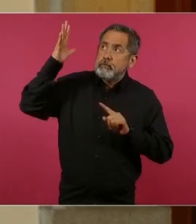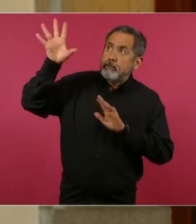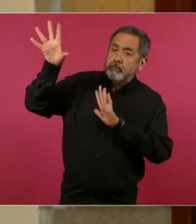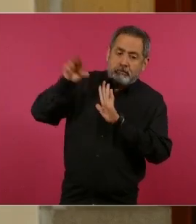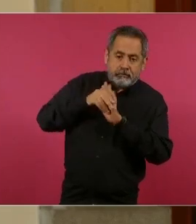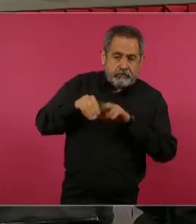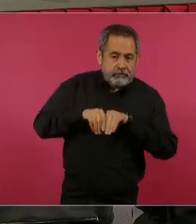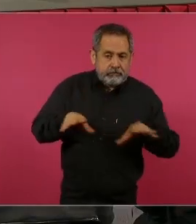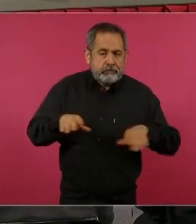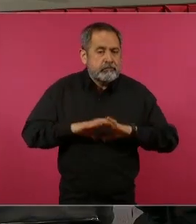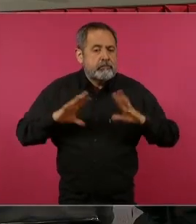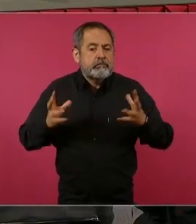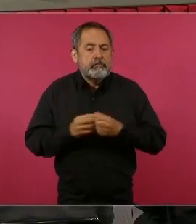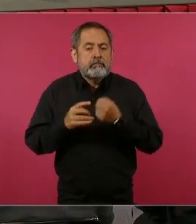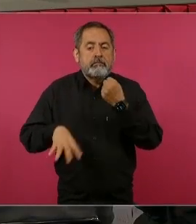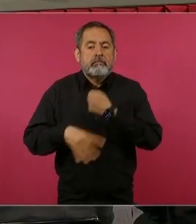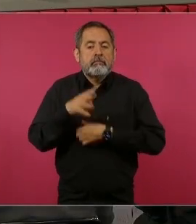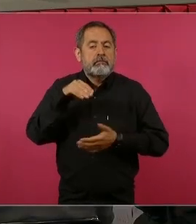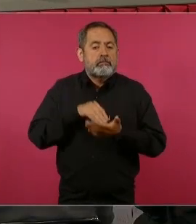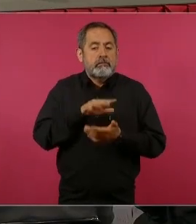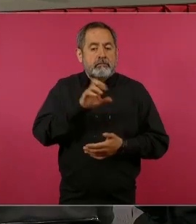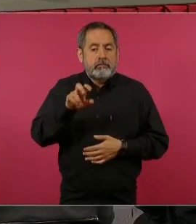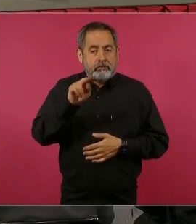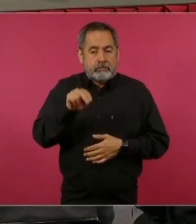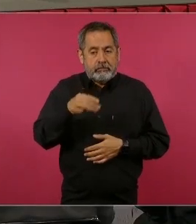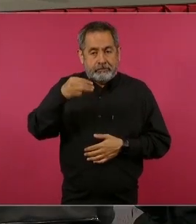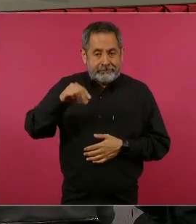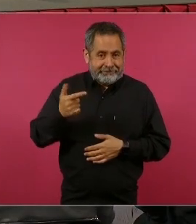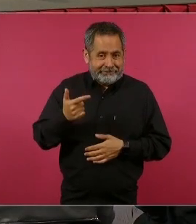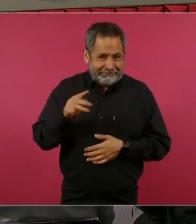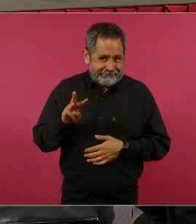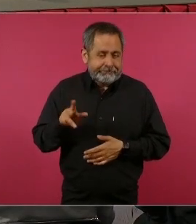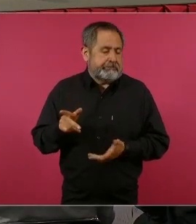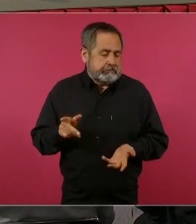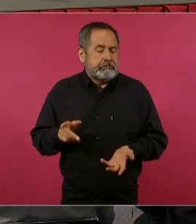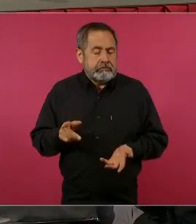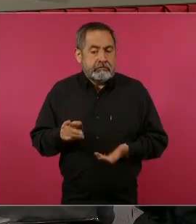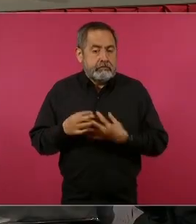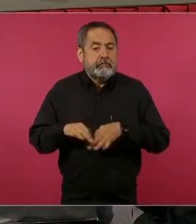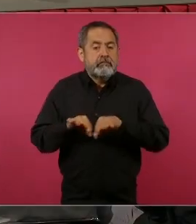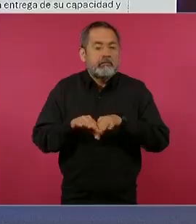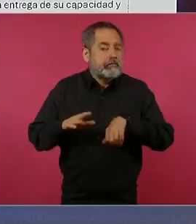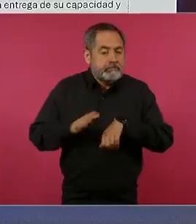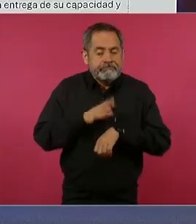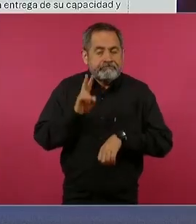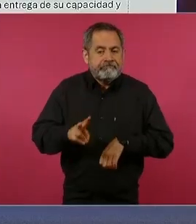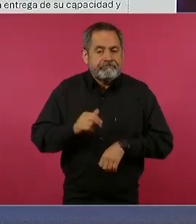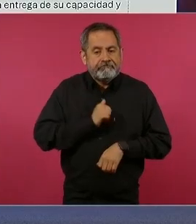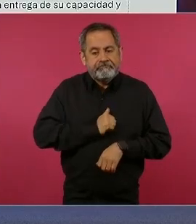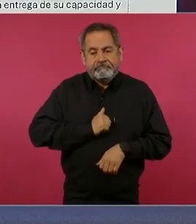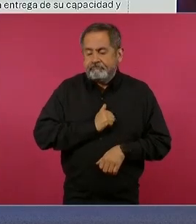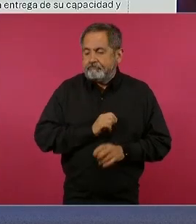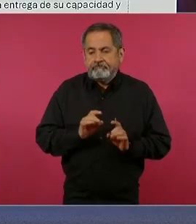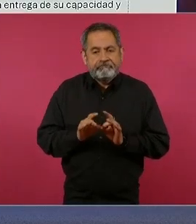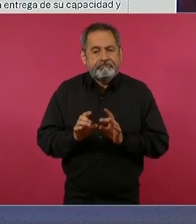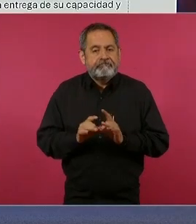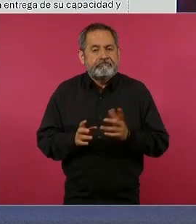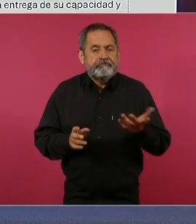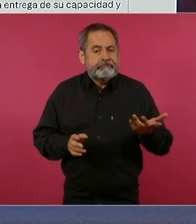una capacidad de 14.580 megawatts, es relevante, ahorita vamos a ver por qué, y que desafortunadamente